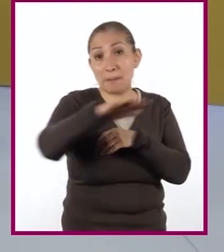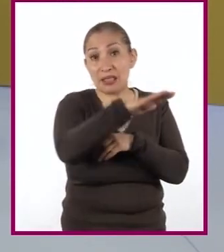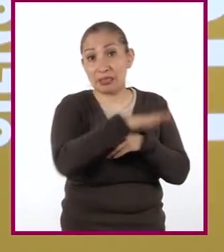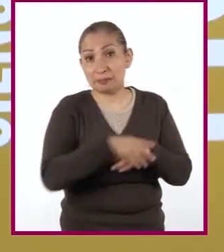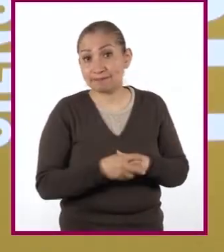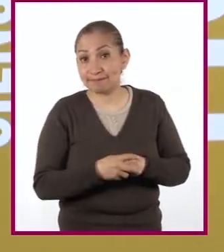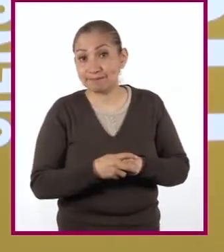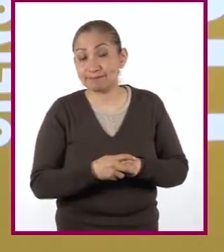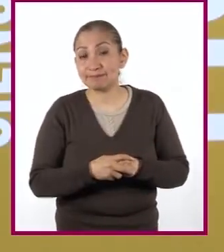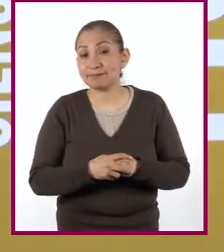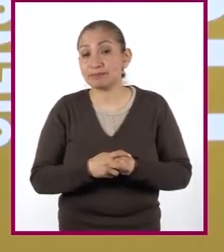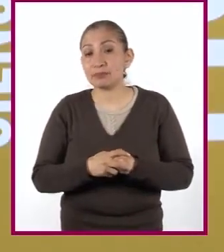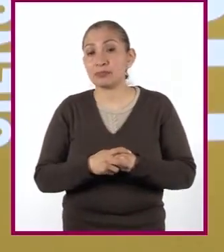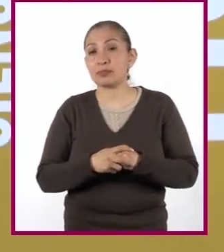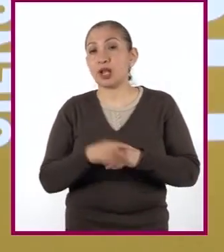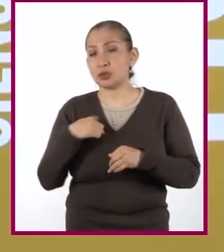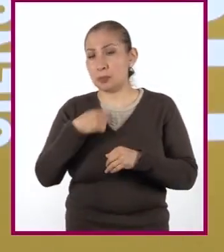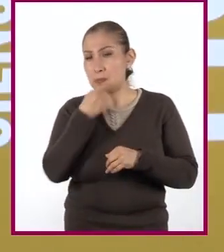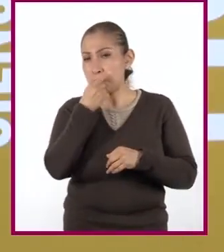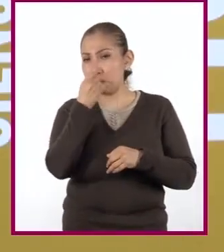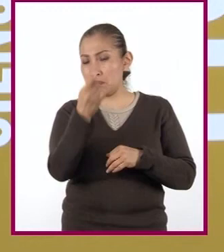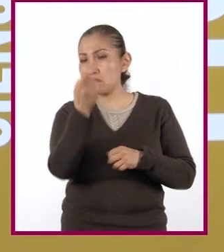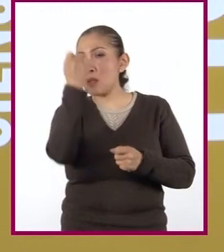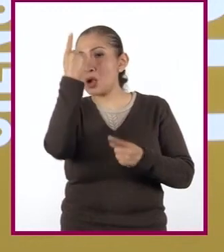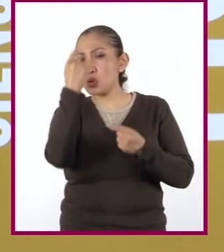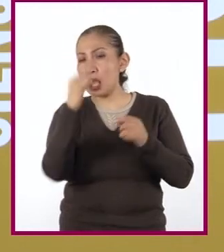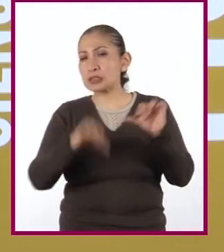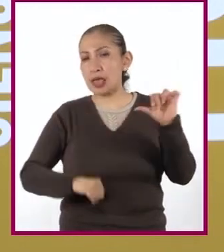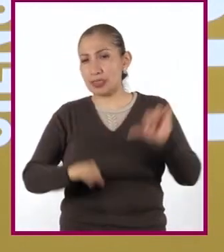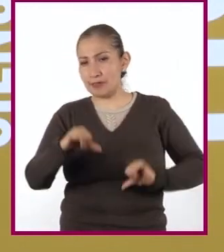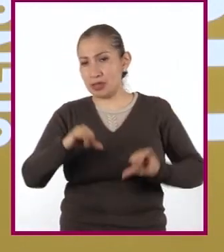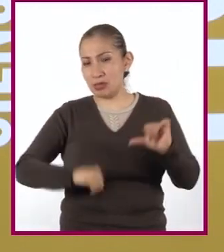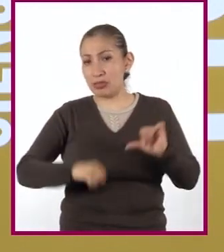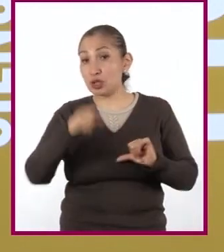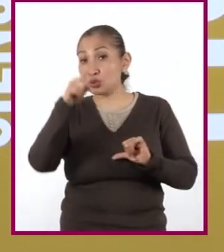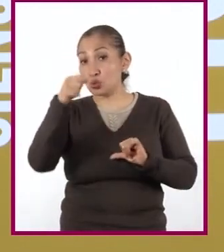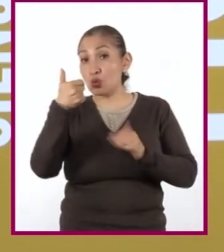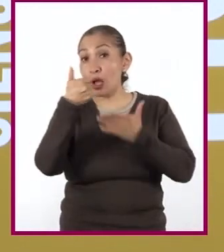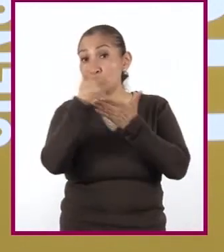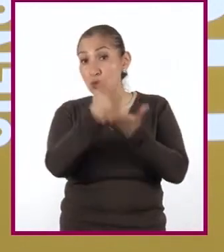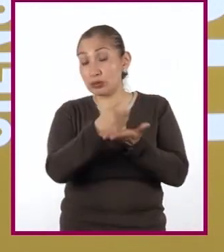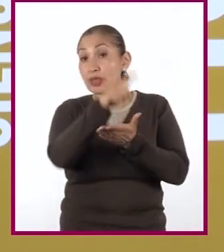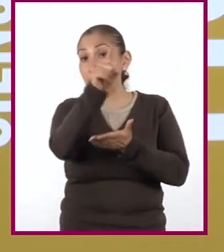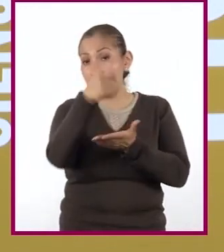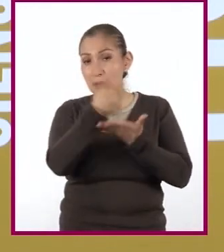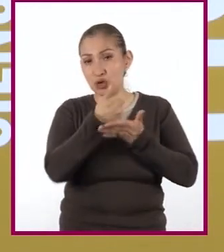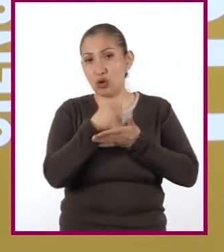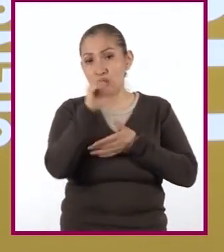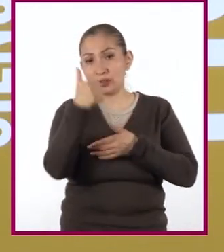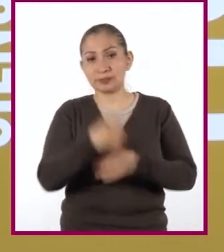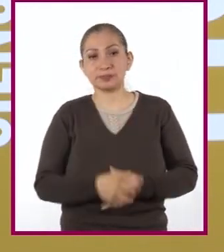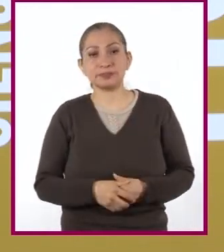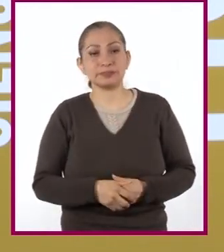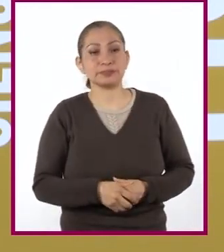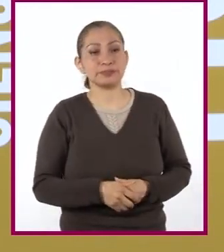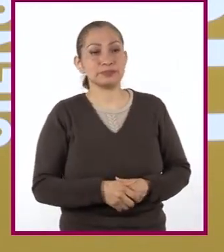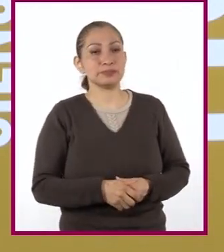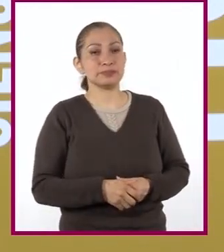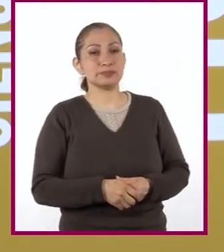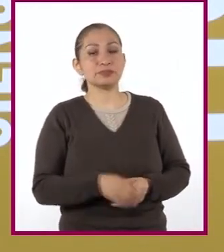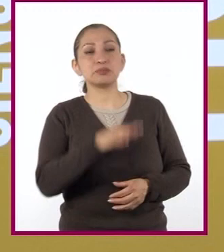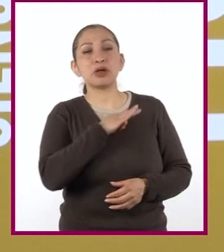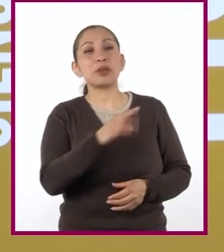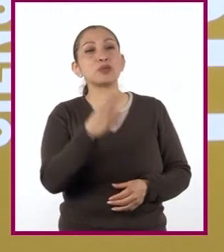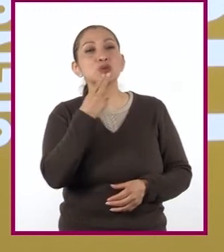ambiente? Voy a mencionar algunas acciones, pero tú después ¿me ayudas con otras?